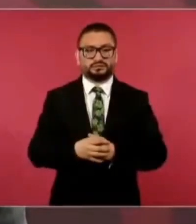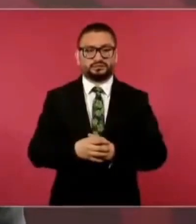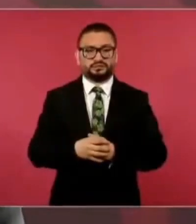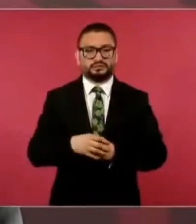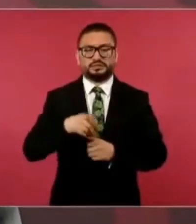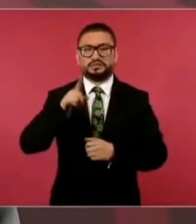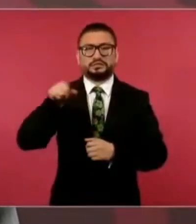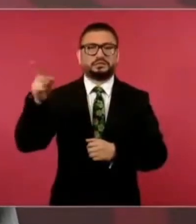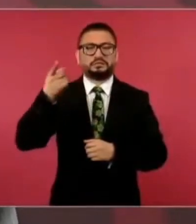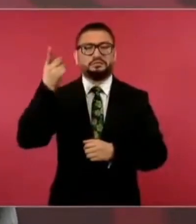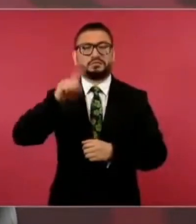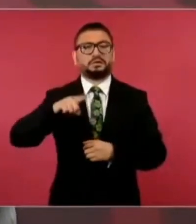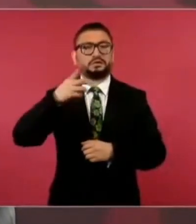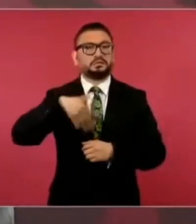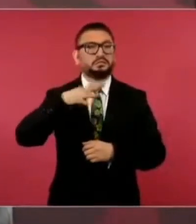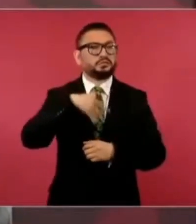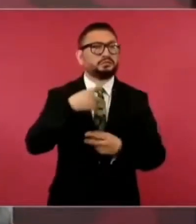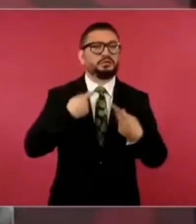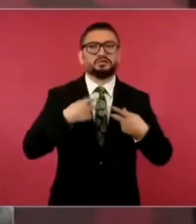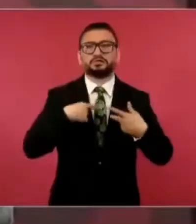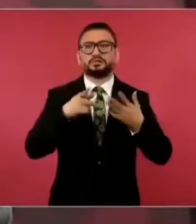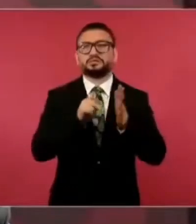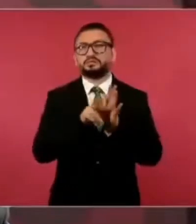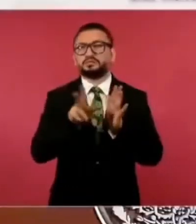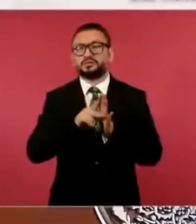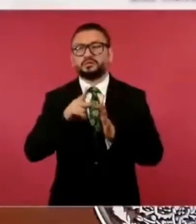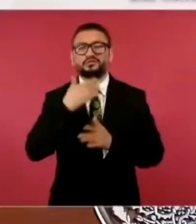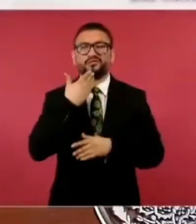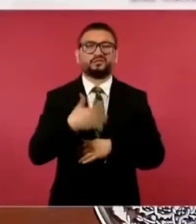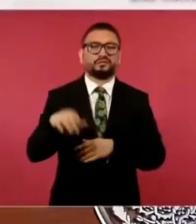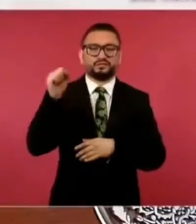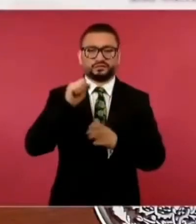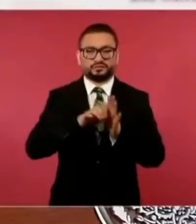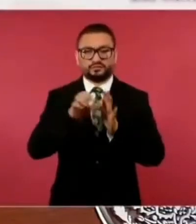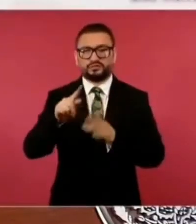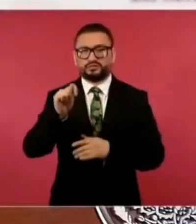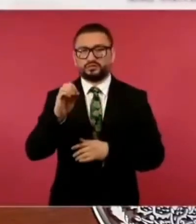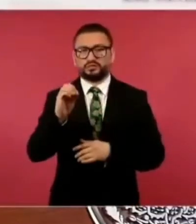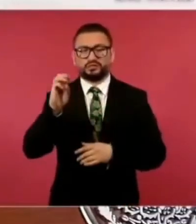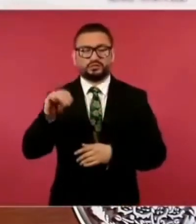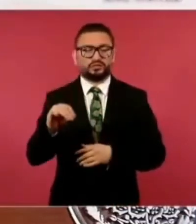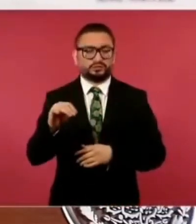mandaron a buscar hasta periodistas famosos, Tom,